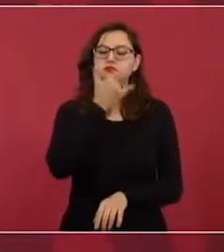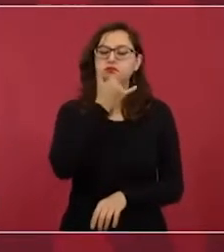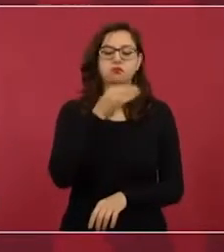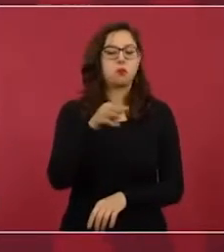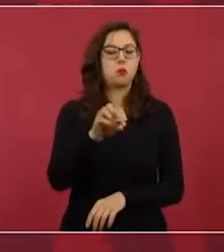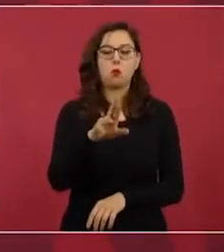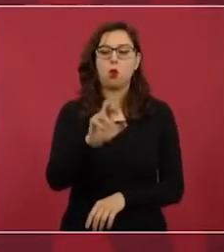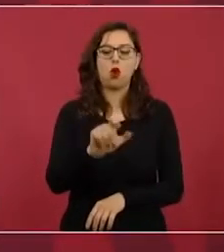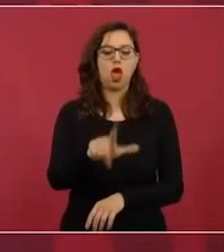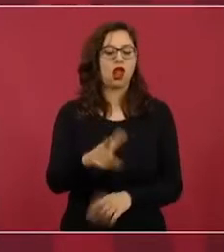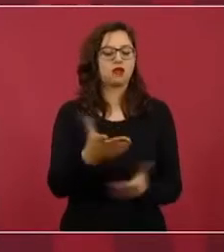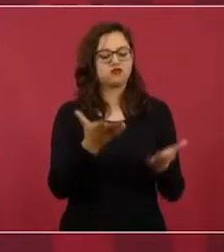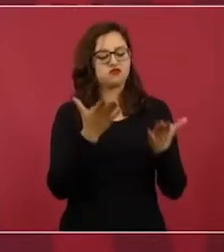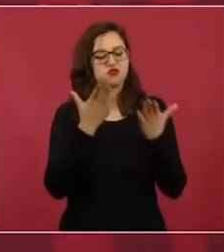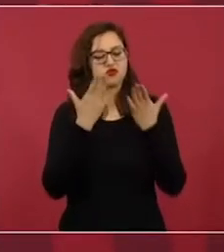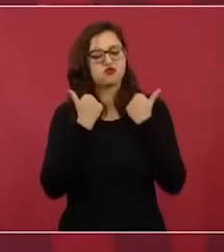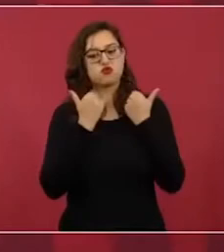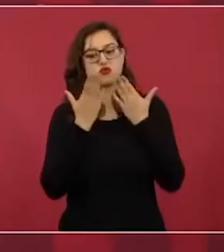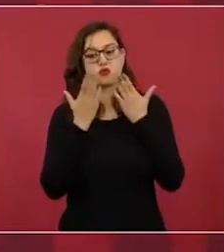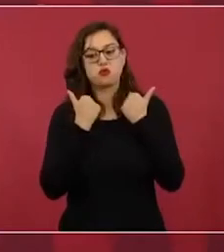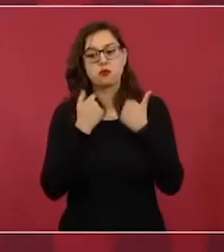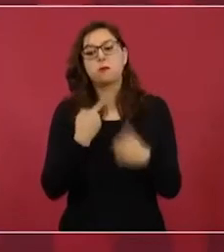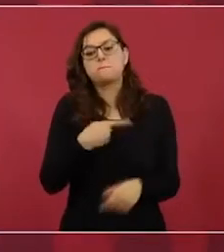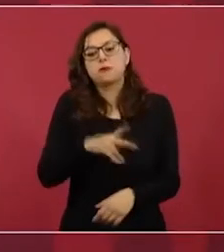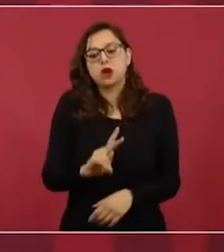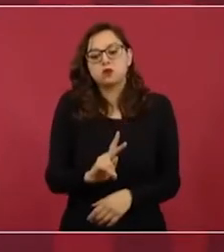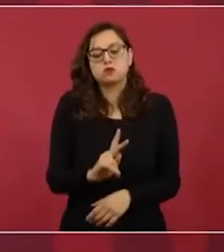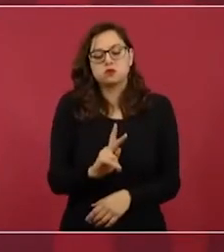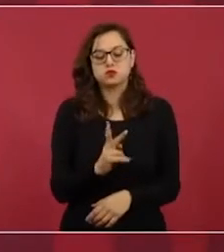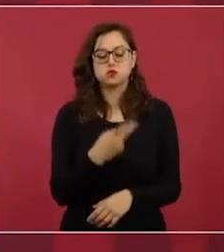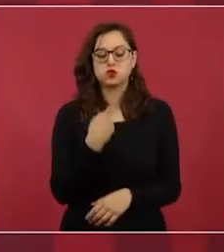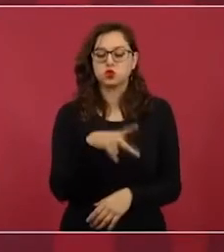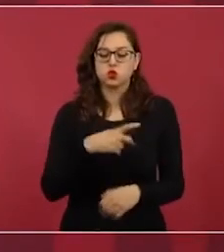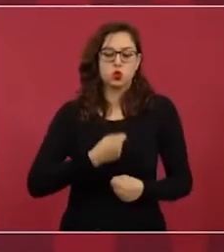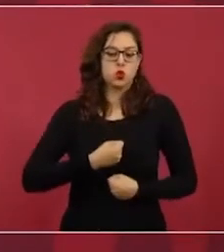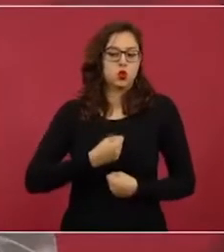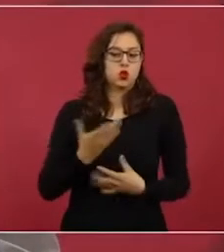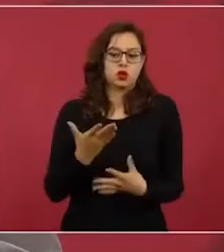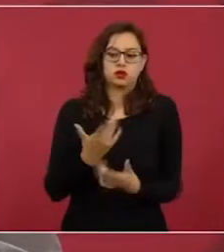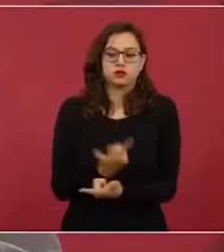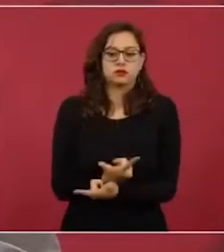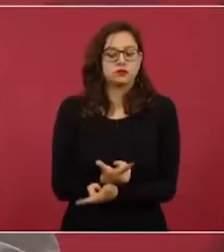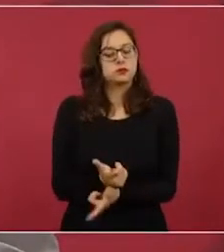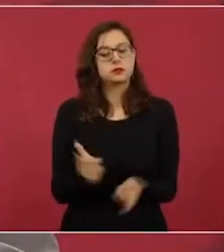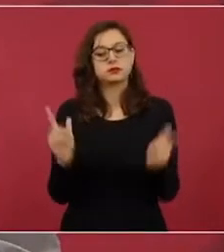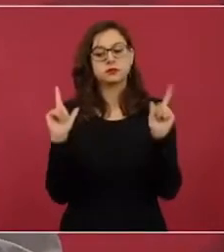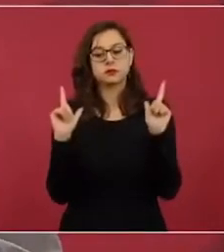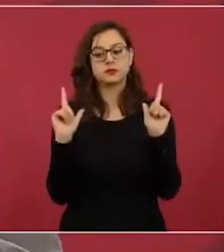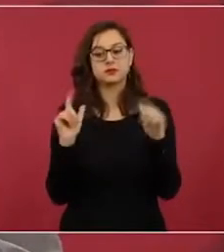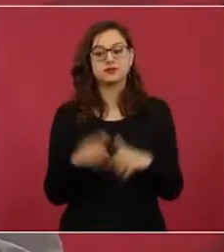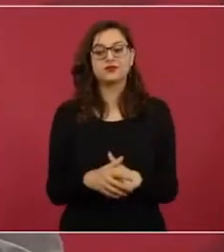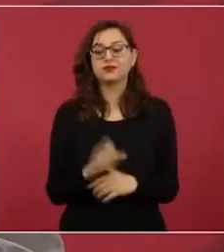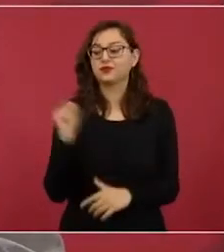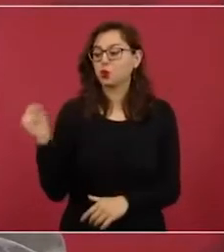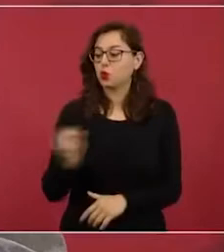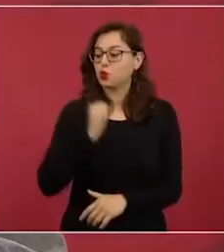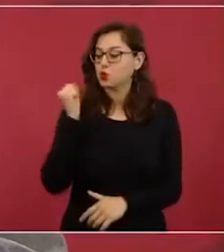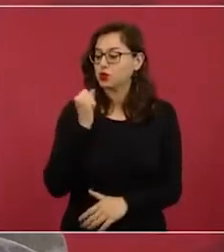Pero bueno, hay libertades en nuestro país y afortunadamente también existe la mañanera.